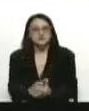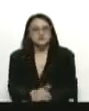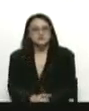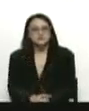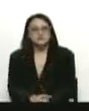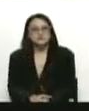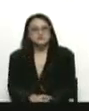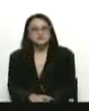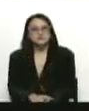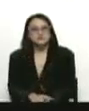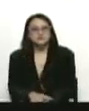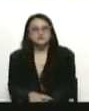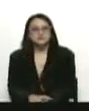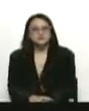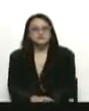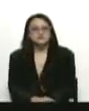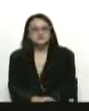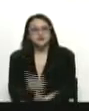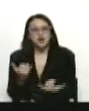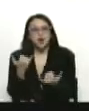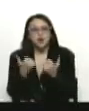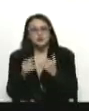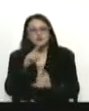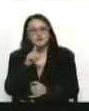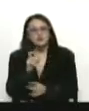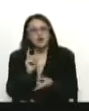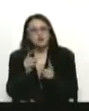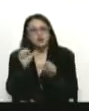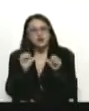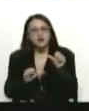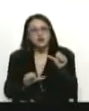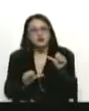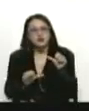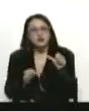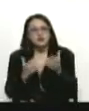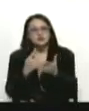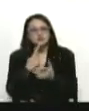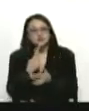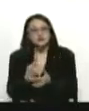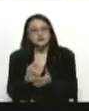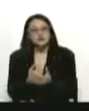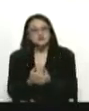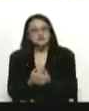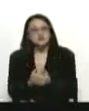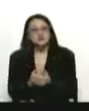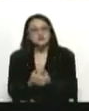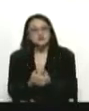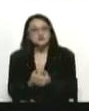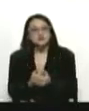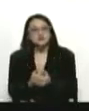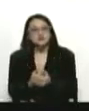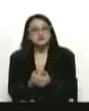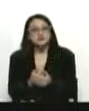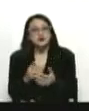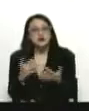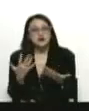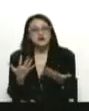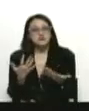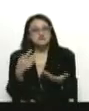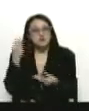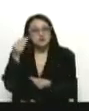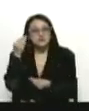ahora ya sí, para terminar, presidente, le voy a decir algunas palabras y a ver si usted me dice así a la primera, ¿qué se le pasa por